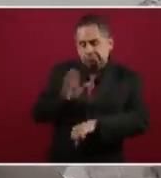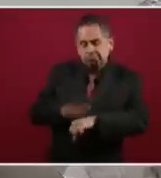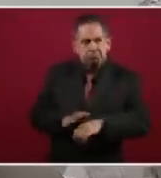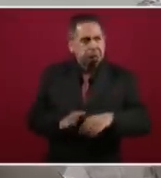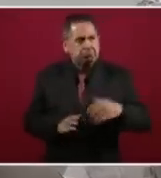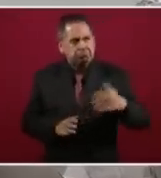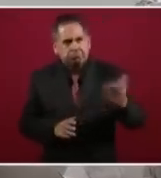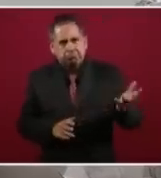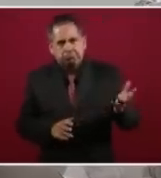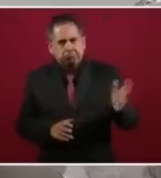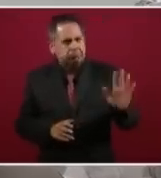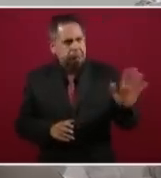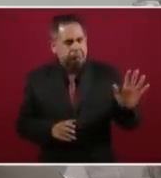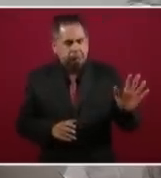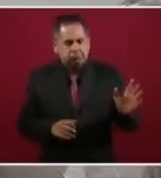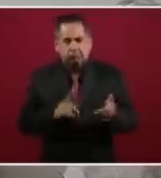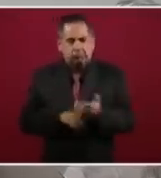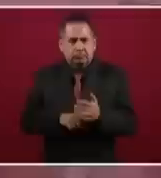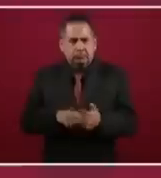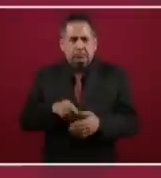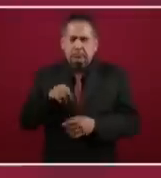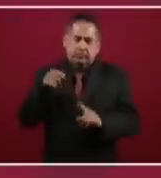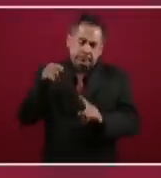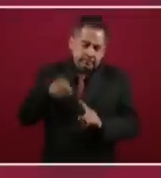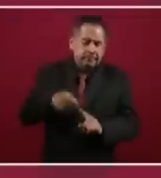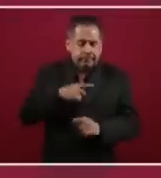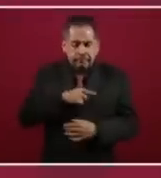Pues que no debe de haber corrupción.